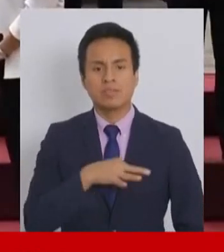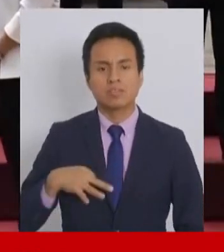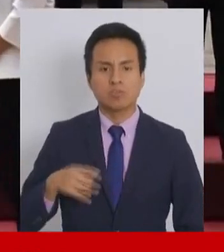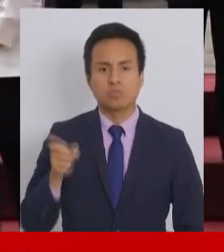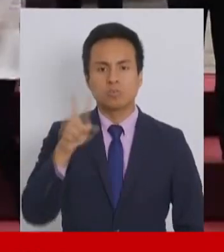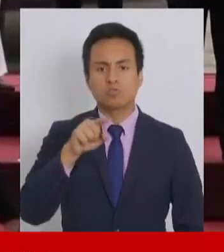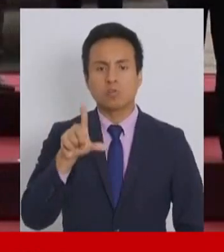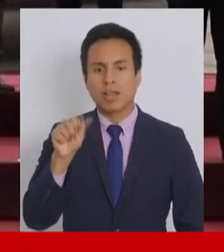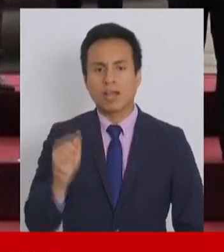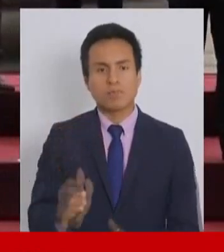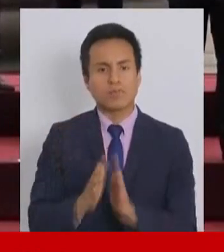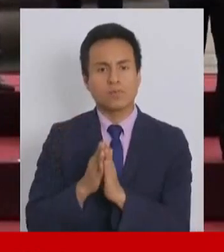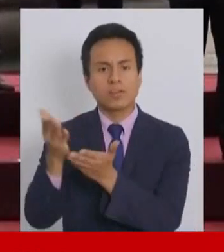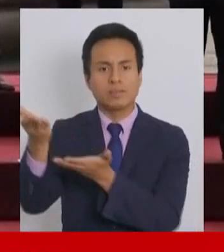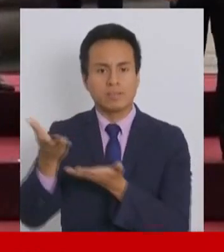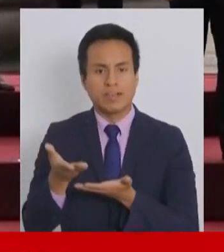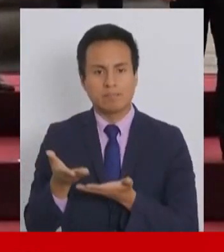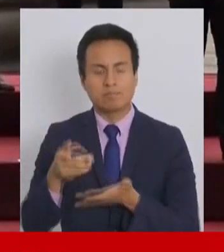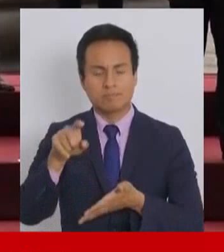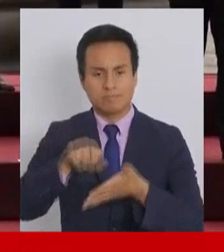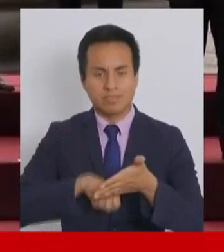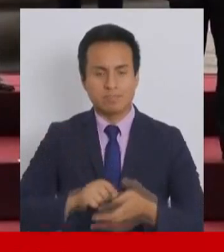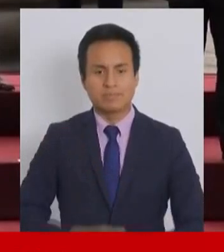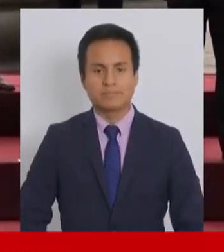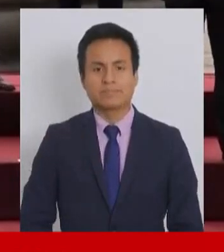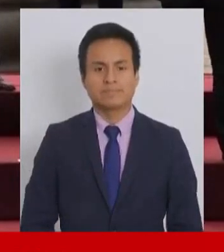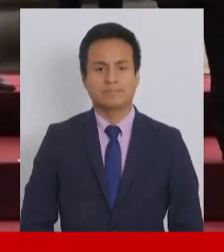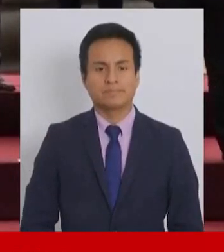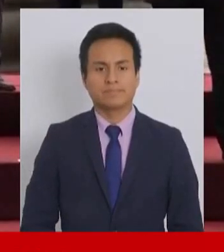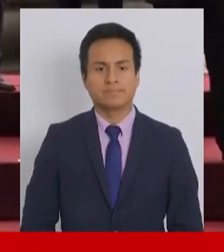por favor, los invitamos a la firma.